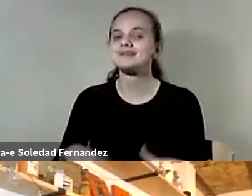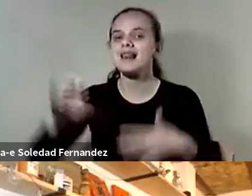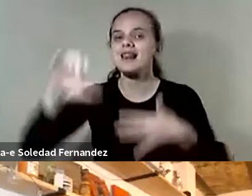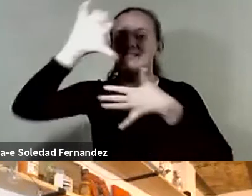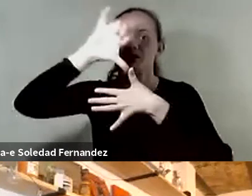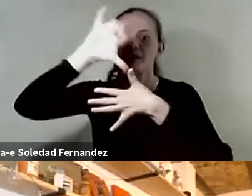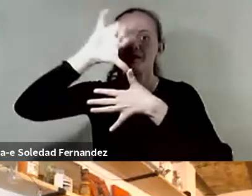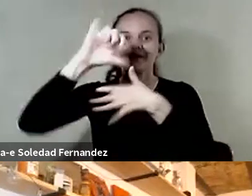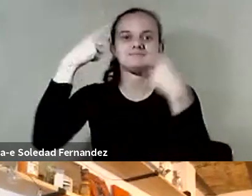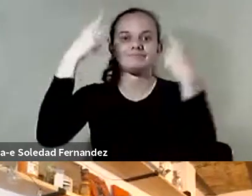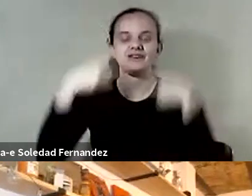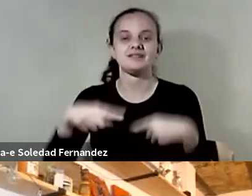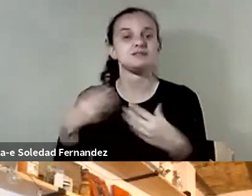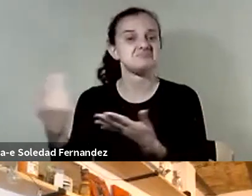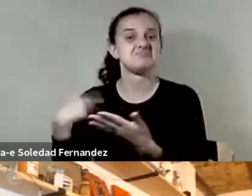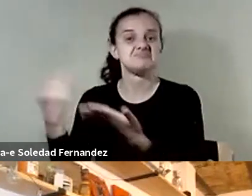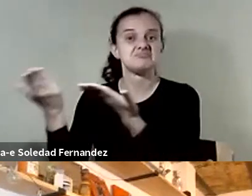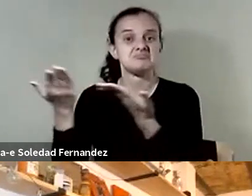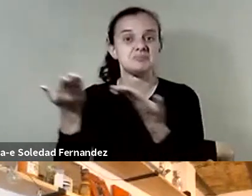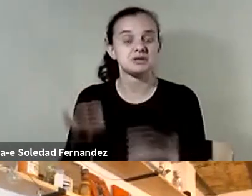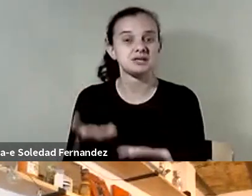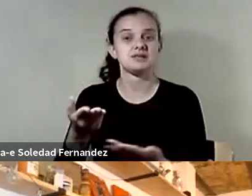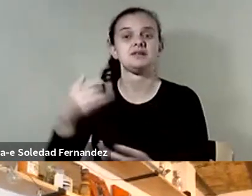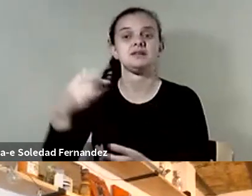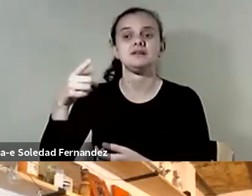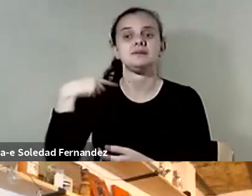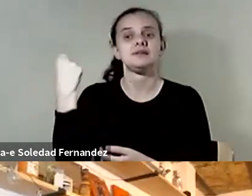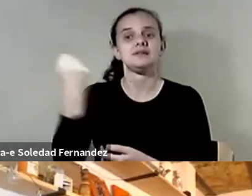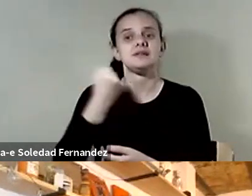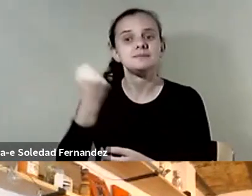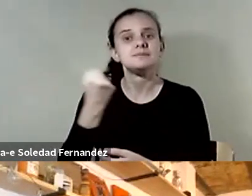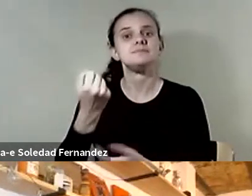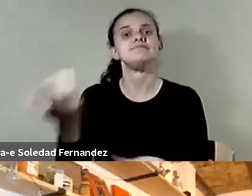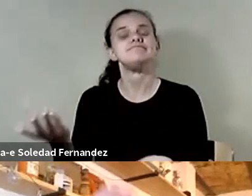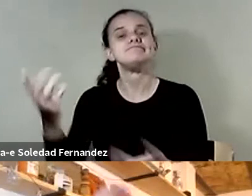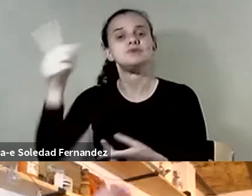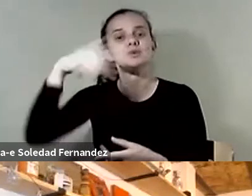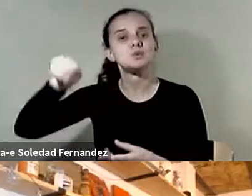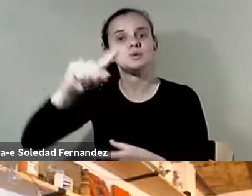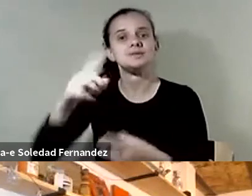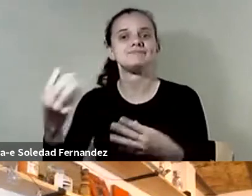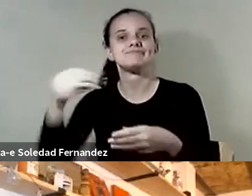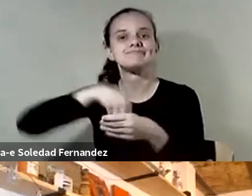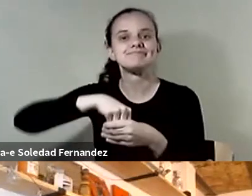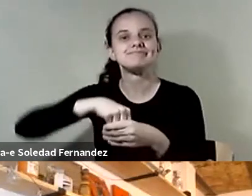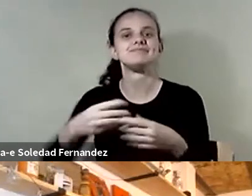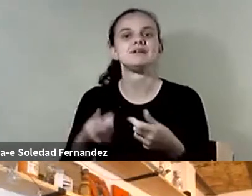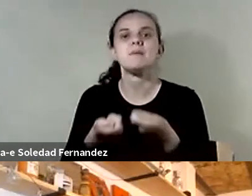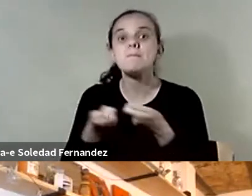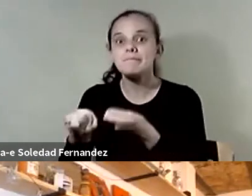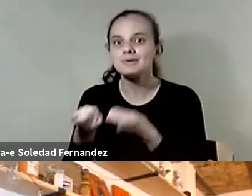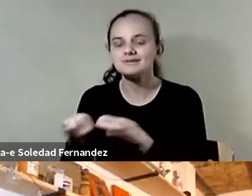Por eso es importante, y los invitamos a ustedes que se involucren en el tema, y lo que busca justamente DALAT es impulsar a las personas